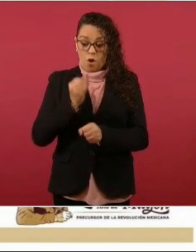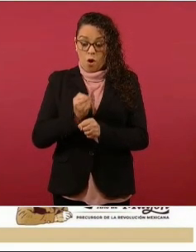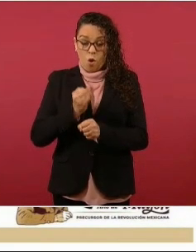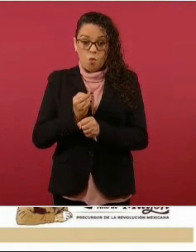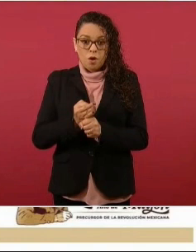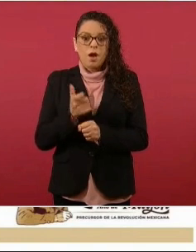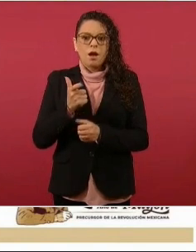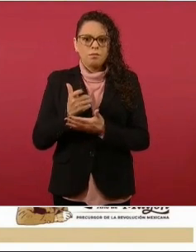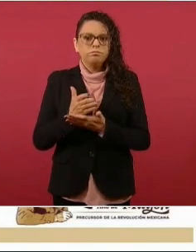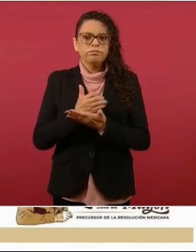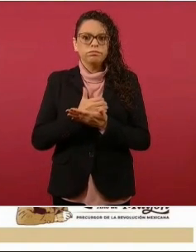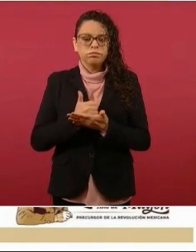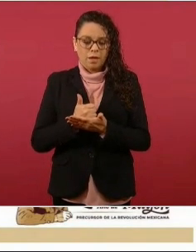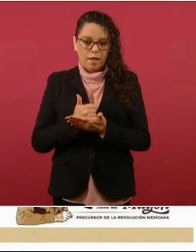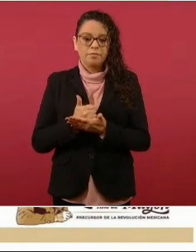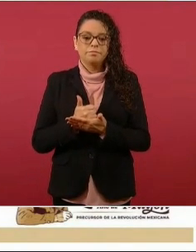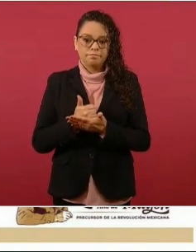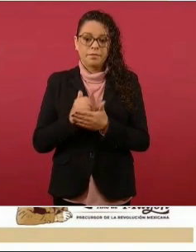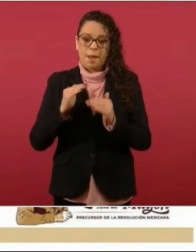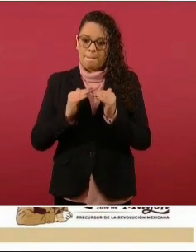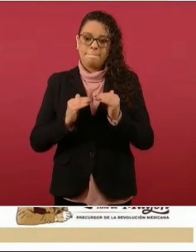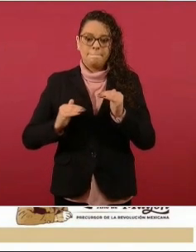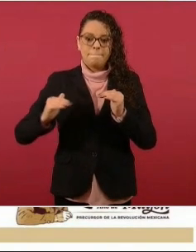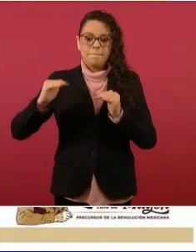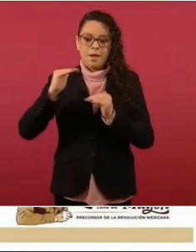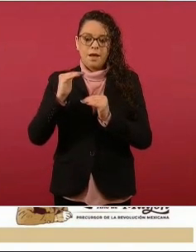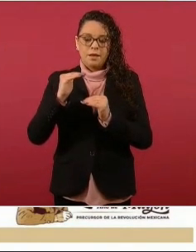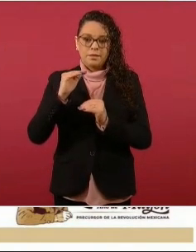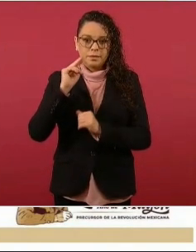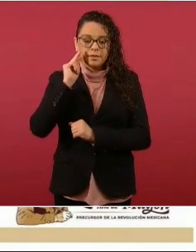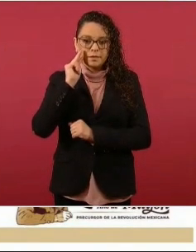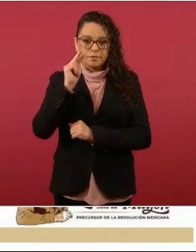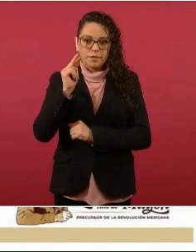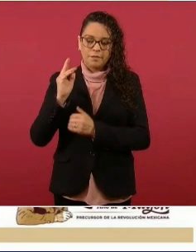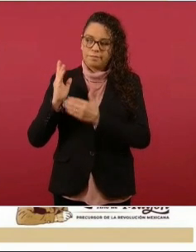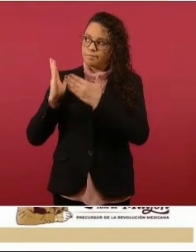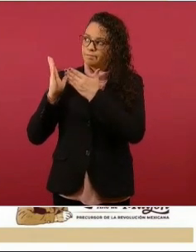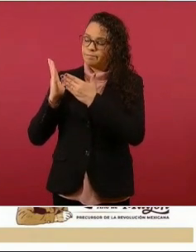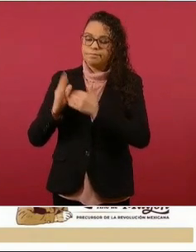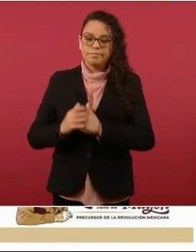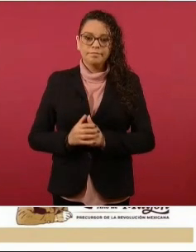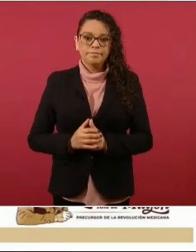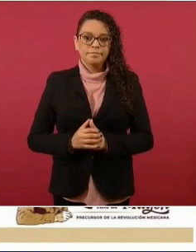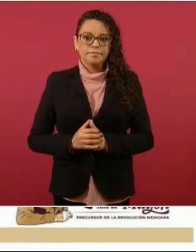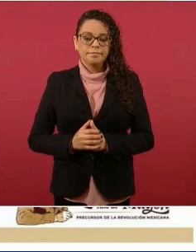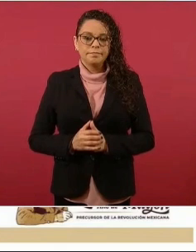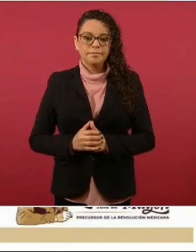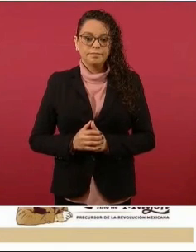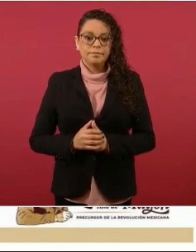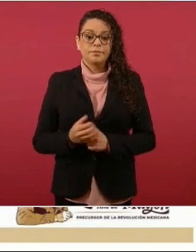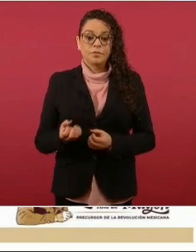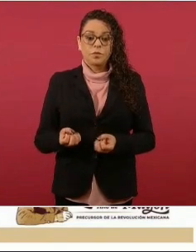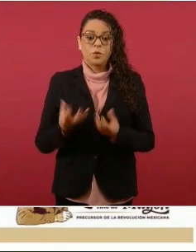actualidad una mayor contribución o beca de